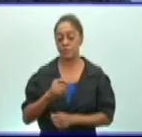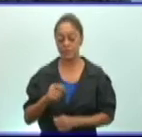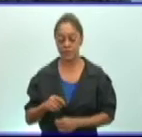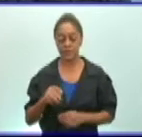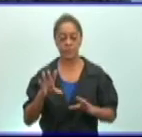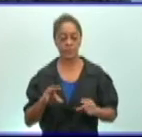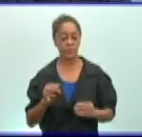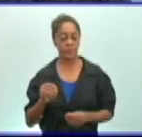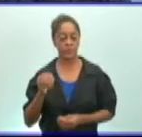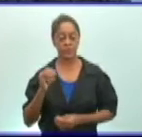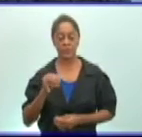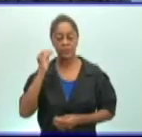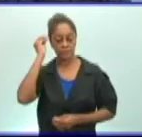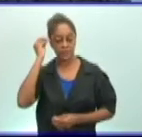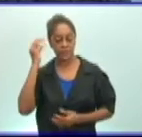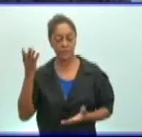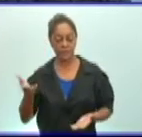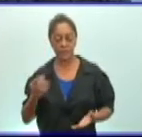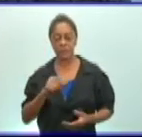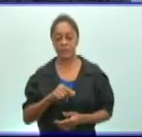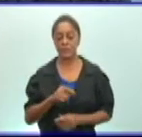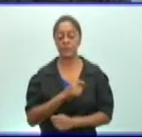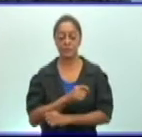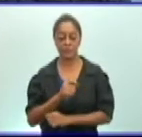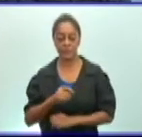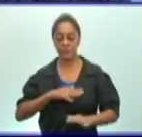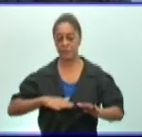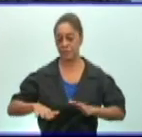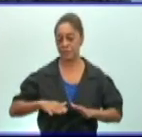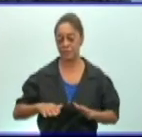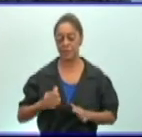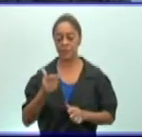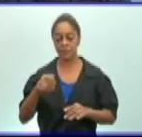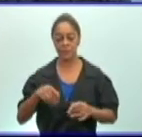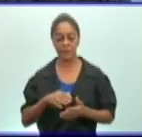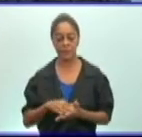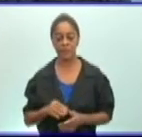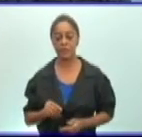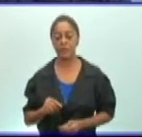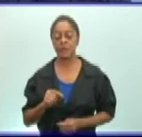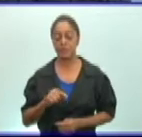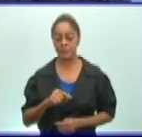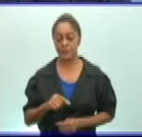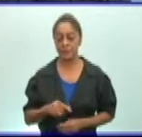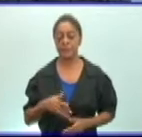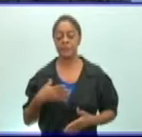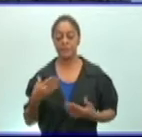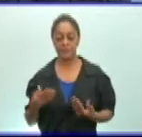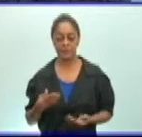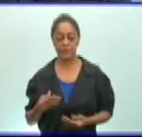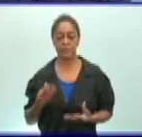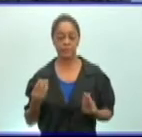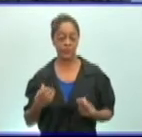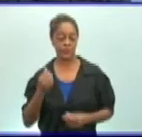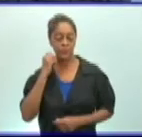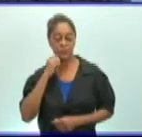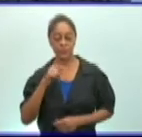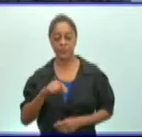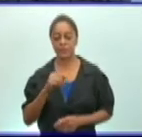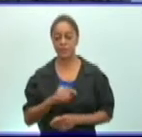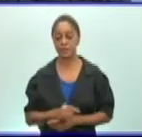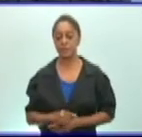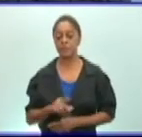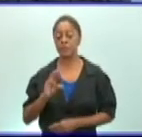activa y creadoramente con esos profesores preparados que tenemos en las aulas y que por supuesto van a enriquecer mucho más este hacer. Por